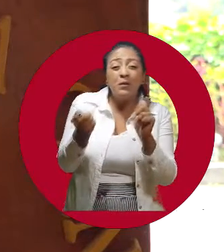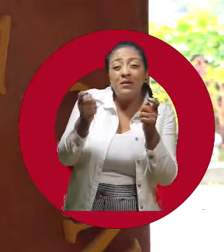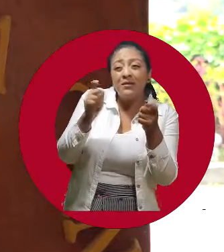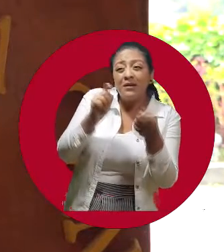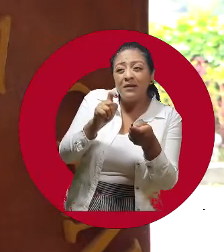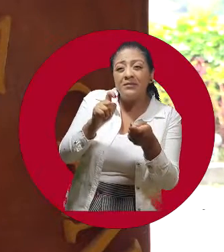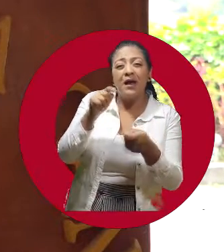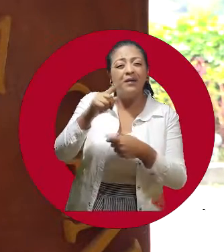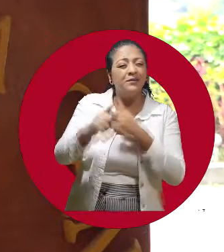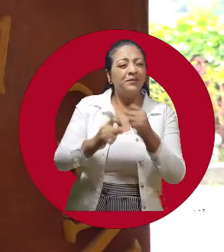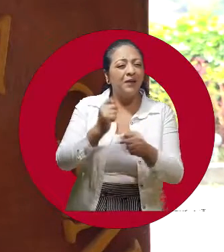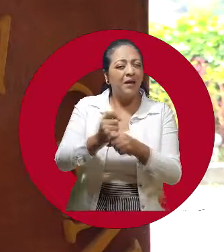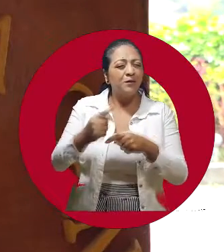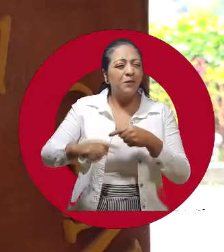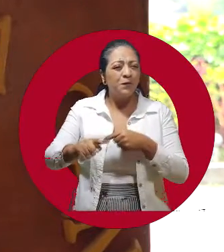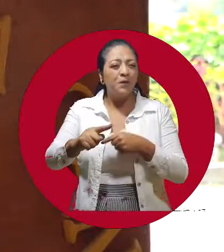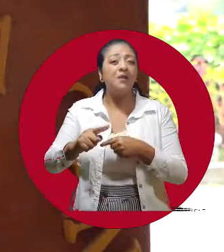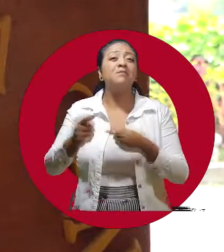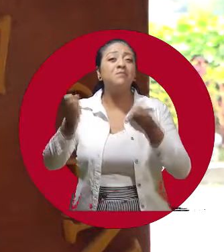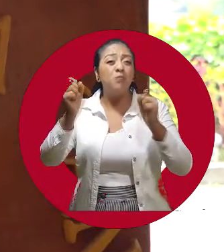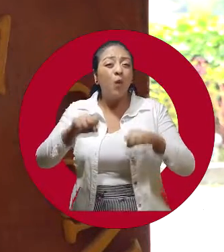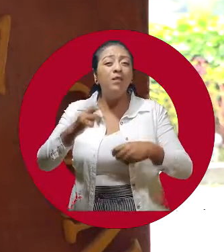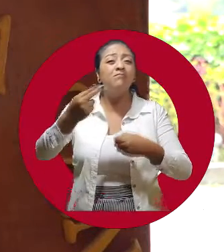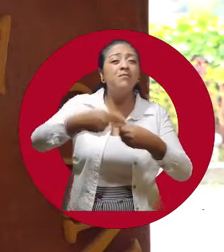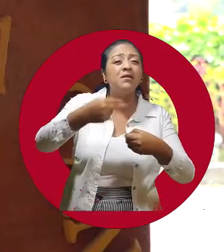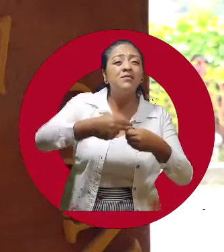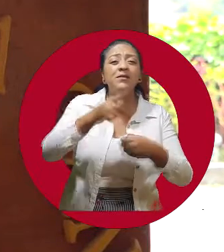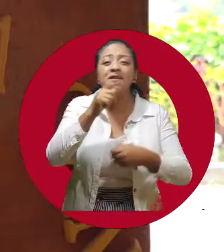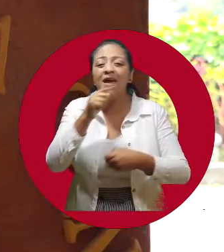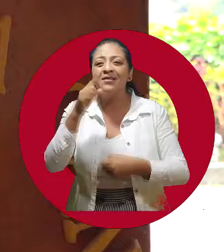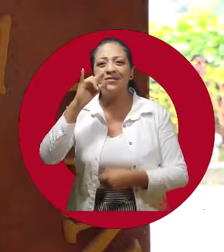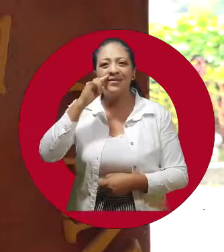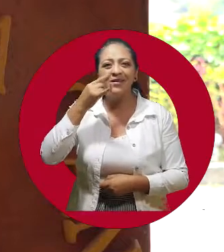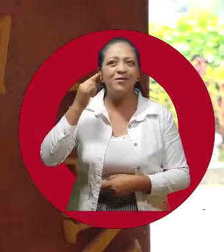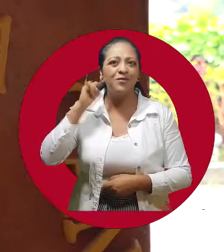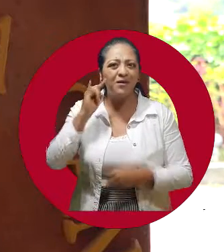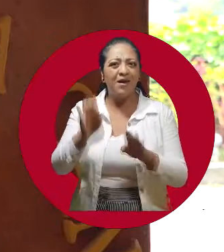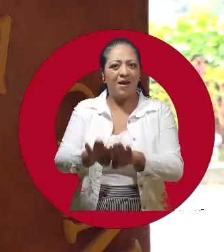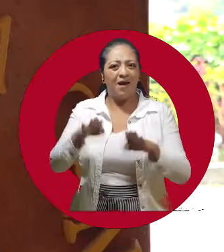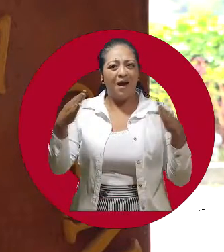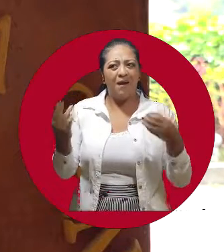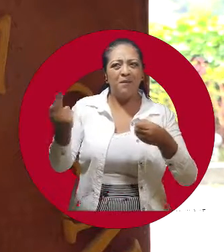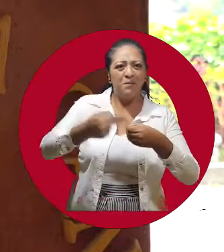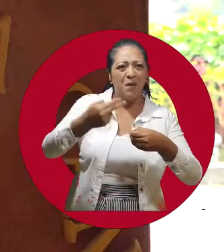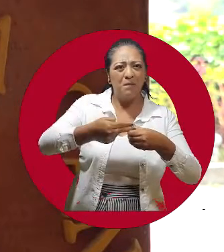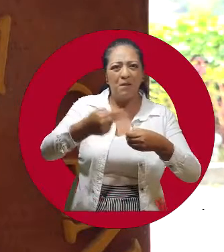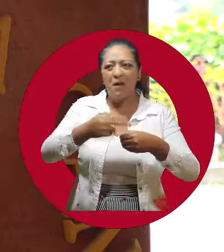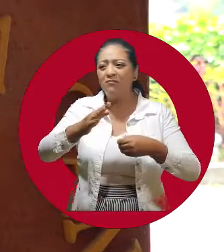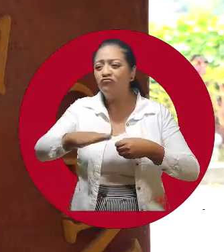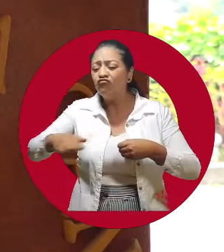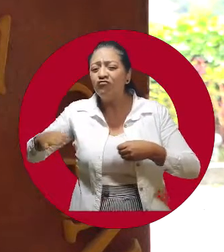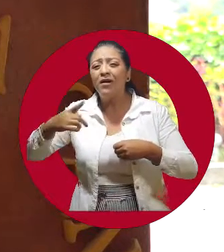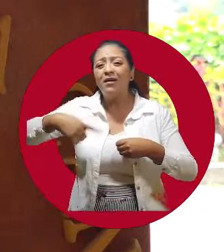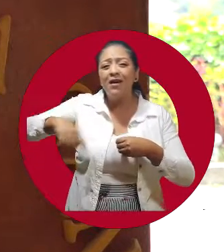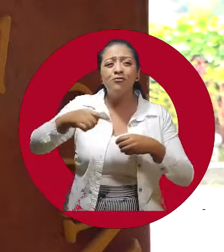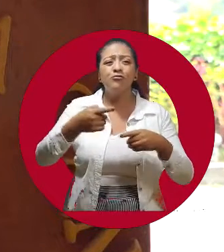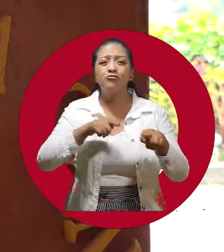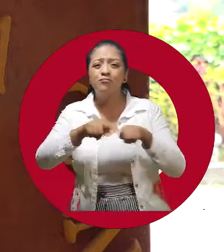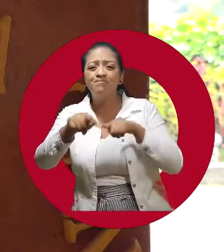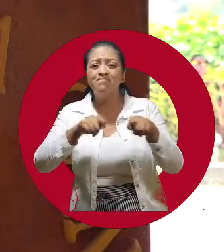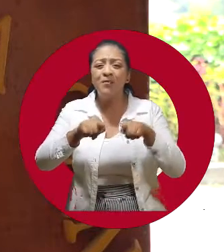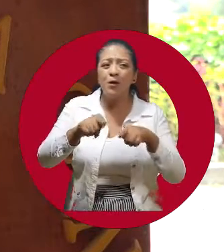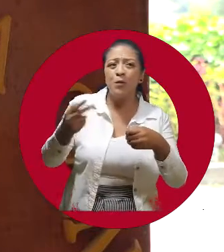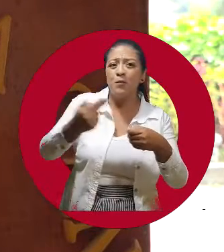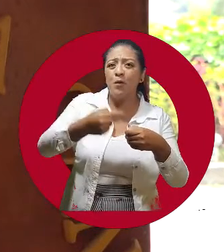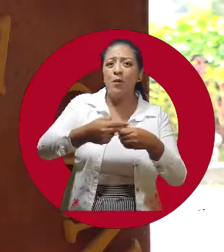se ha hecho este año a la travesía es que ya se permite o se ha aperturado la categoría infantil, tanto infantil A como infantil B,